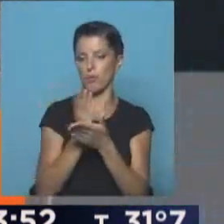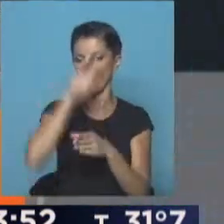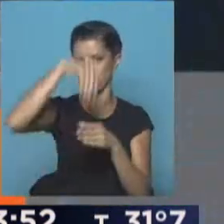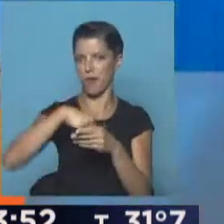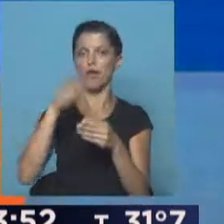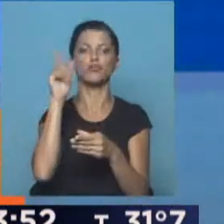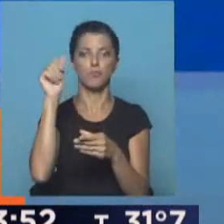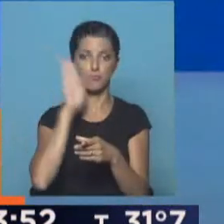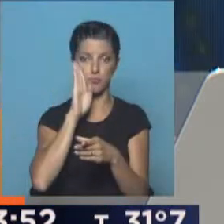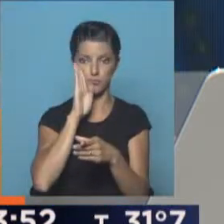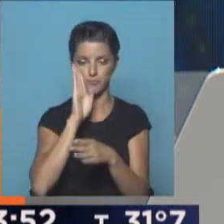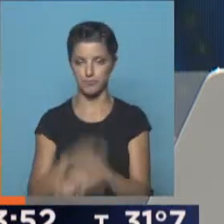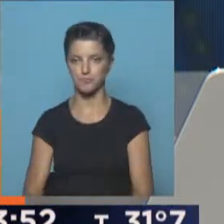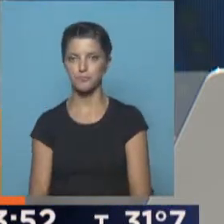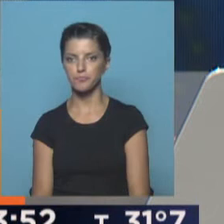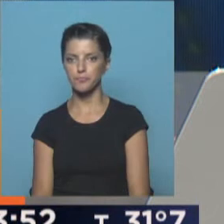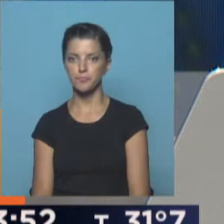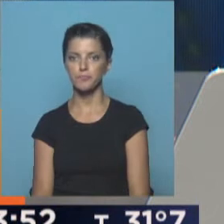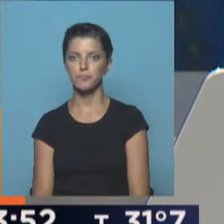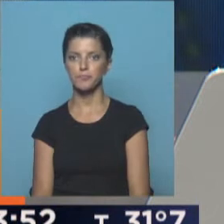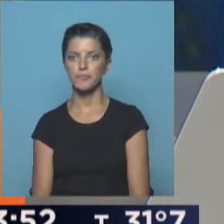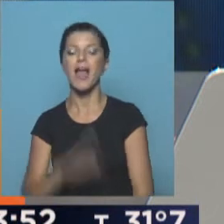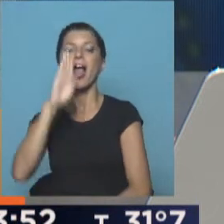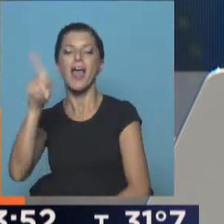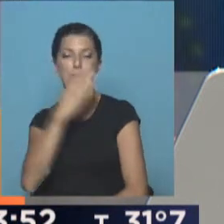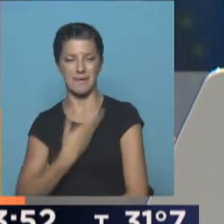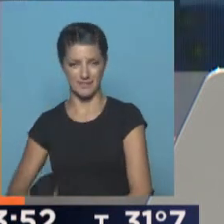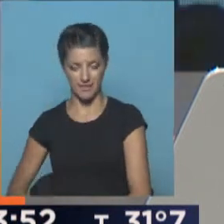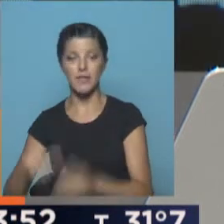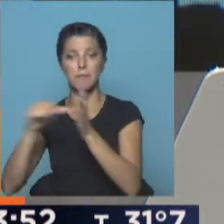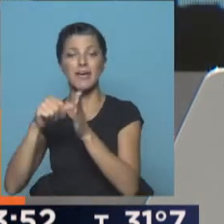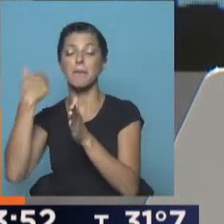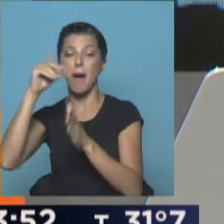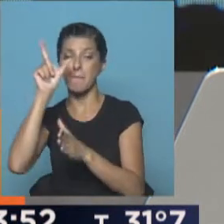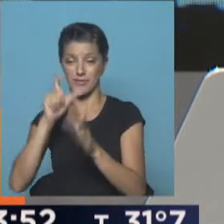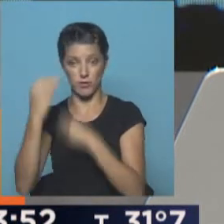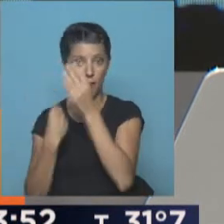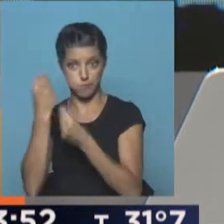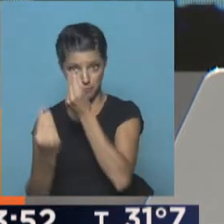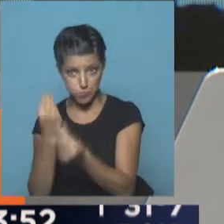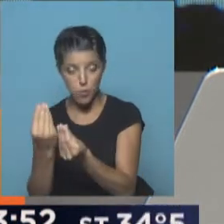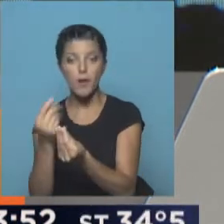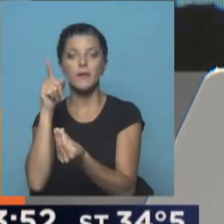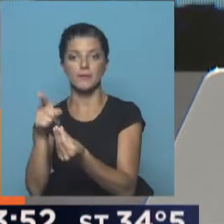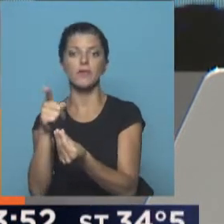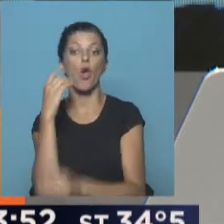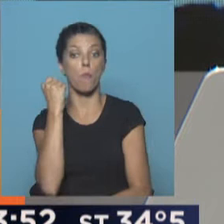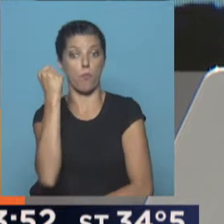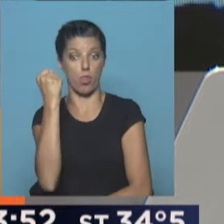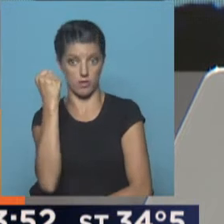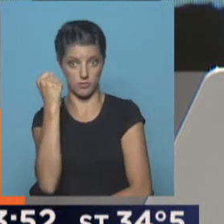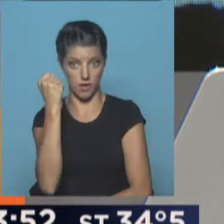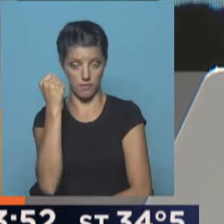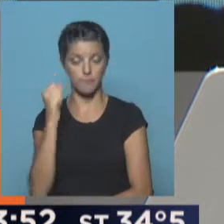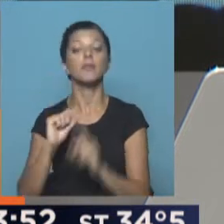líder del país más poblado del planeta, de la segunda potencia económica del planeta, con un régimen comunista y con